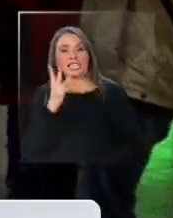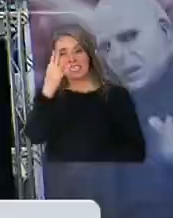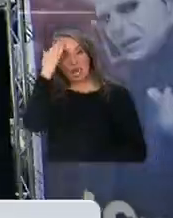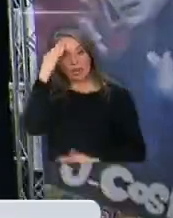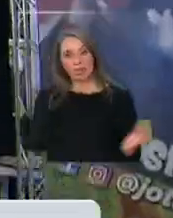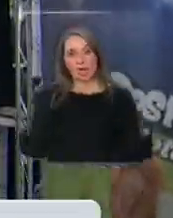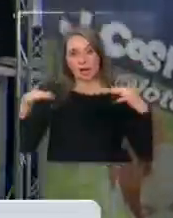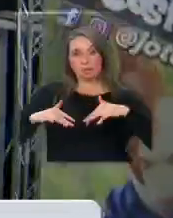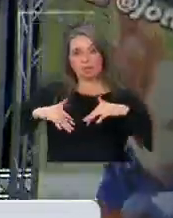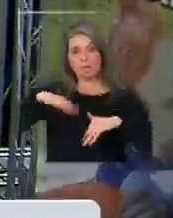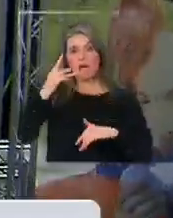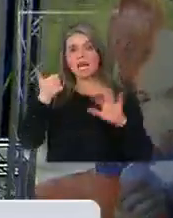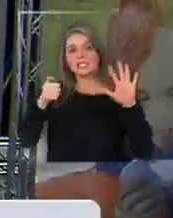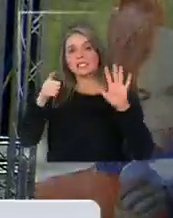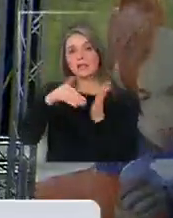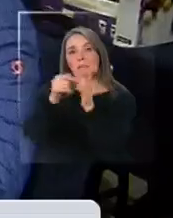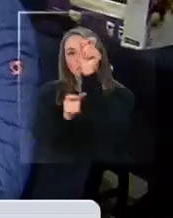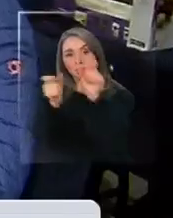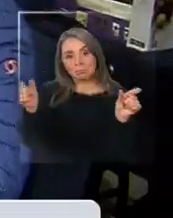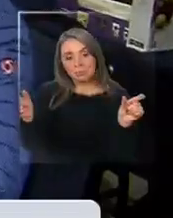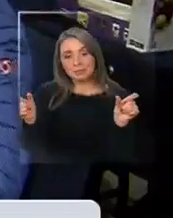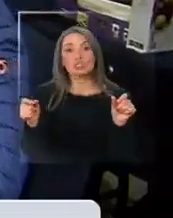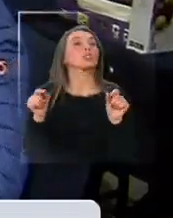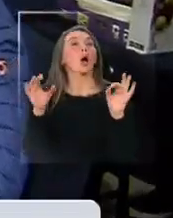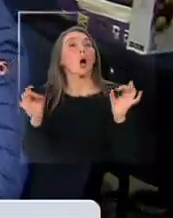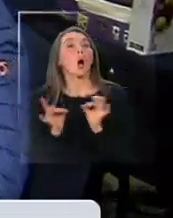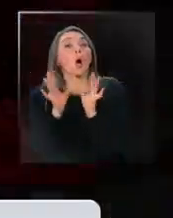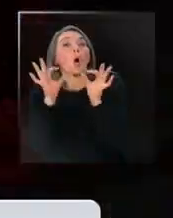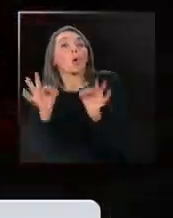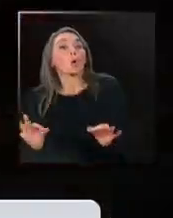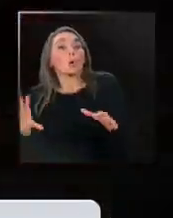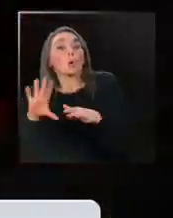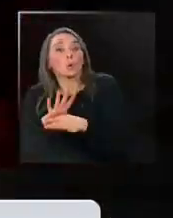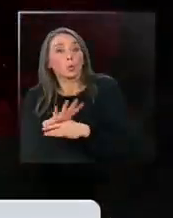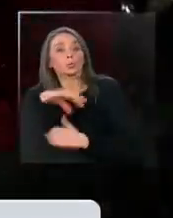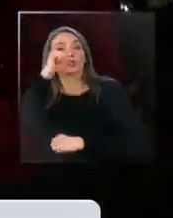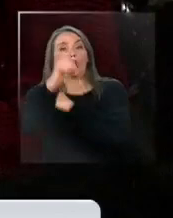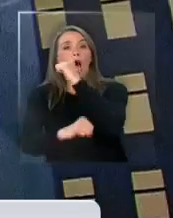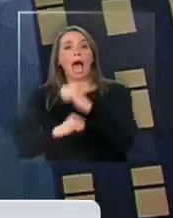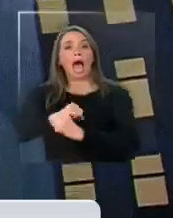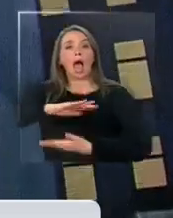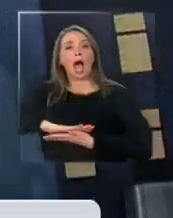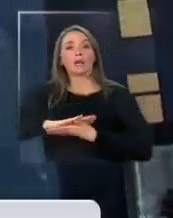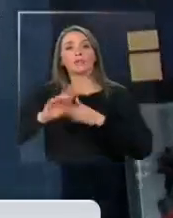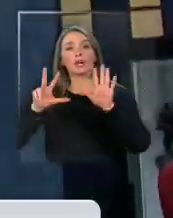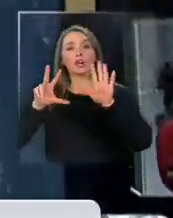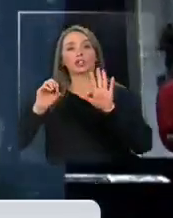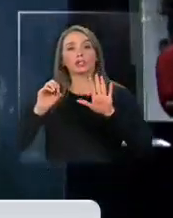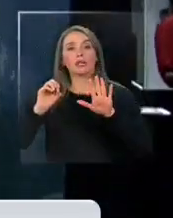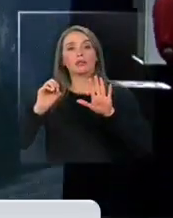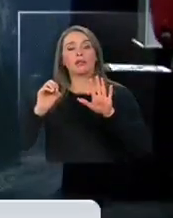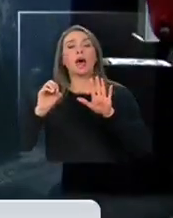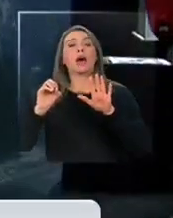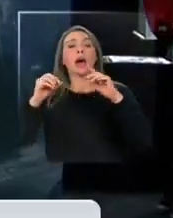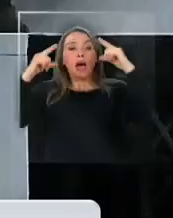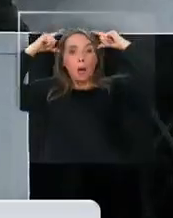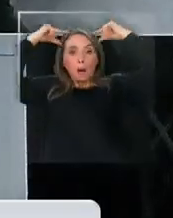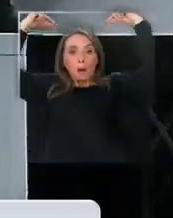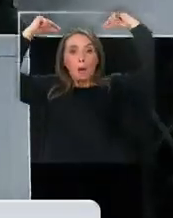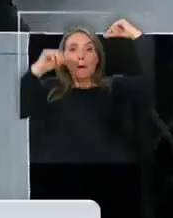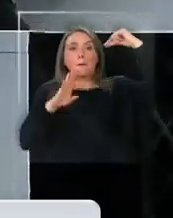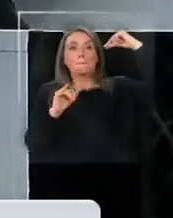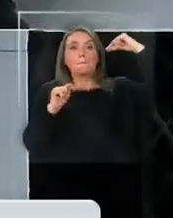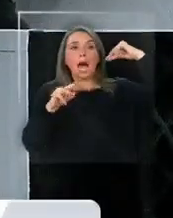a más de 60.000 personas una versión que coincidentemente se da en el aniversario el número 80 de batman tenemos invitados